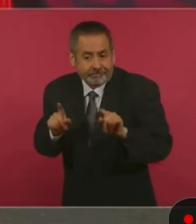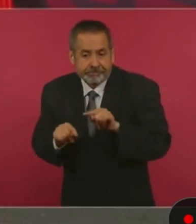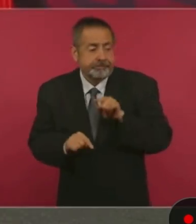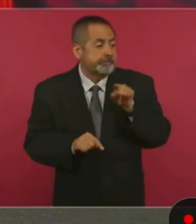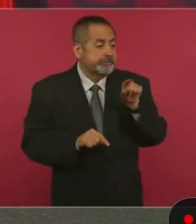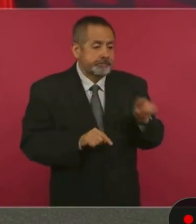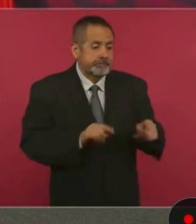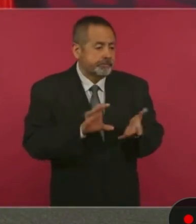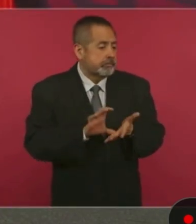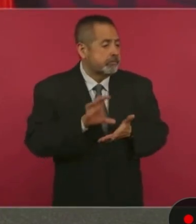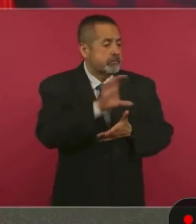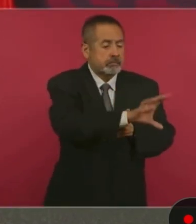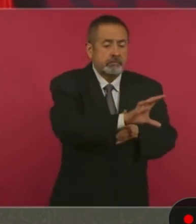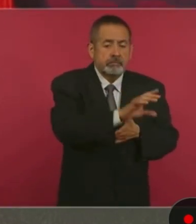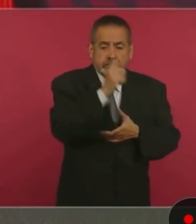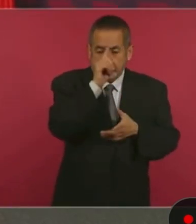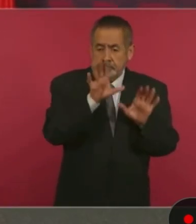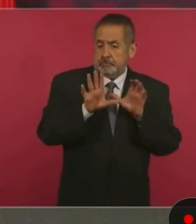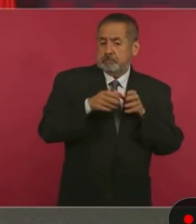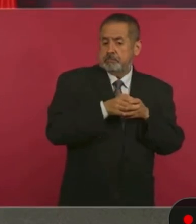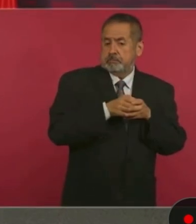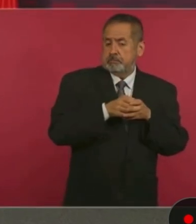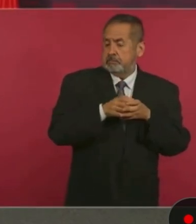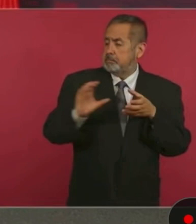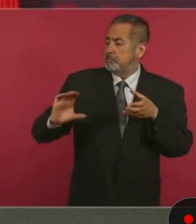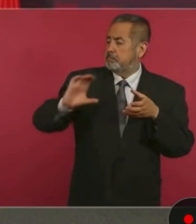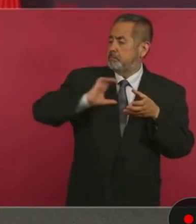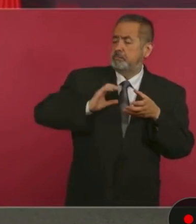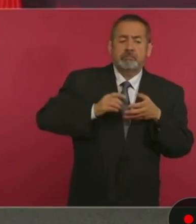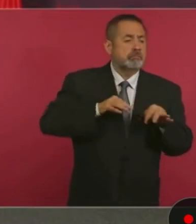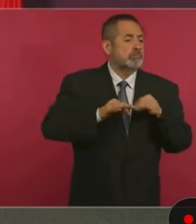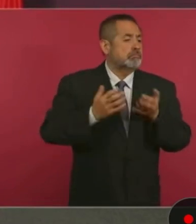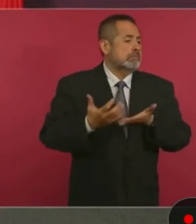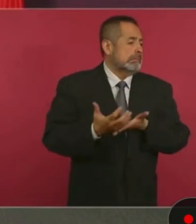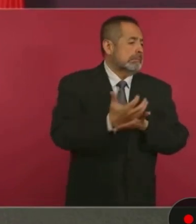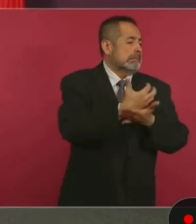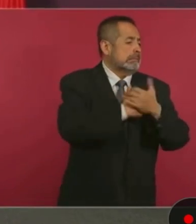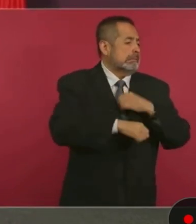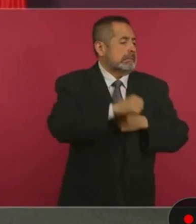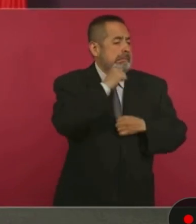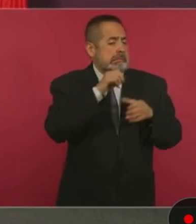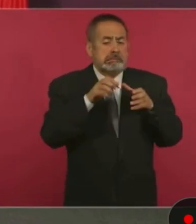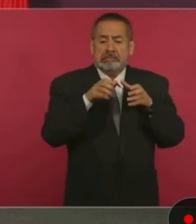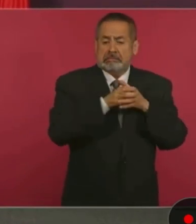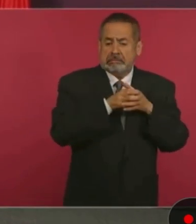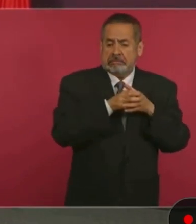para mantener sueldos elevadísimos